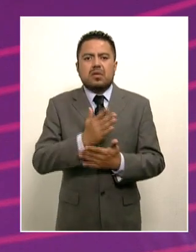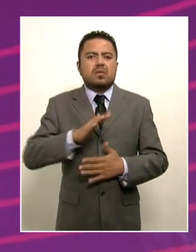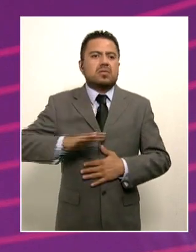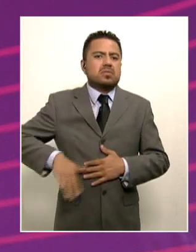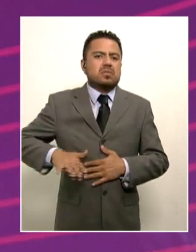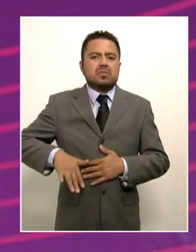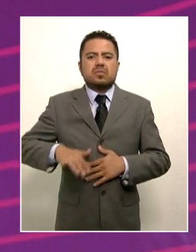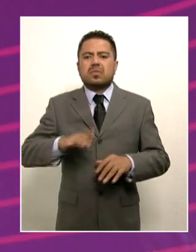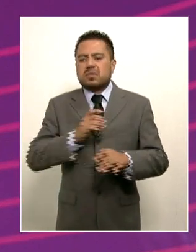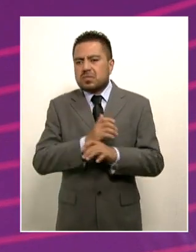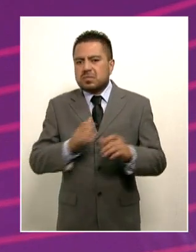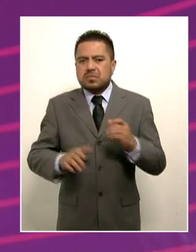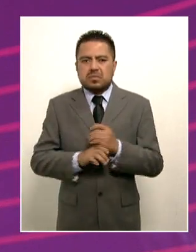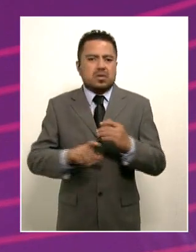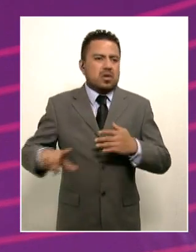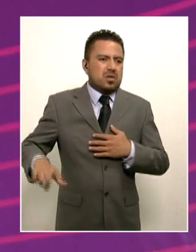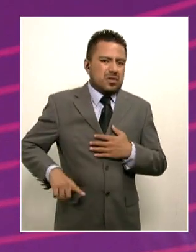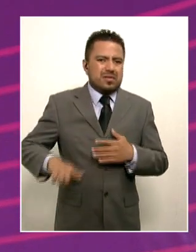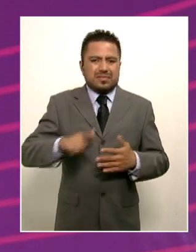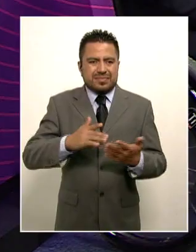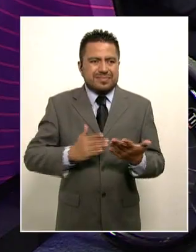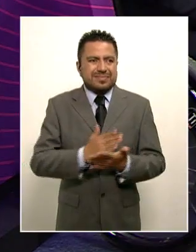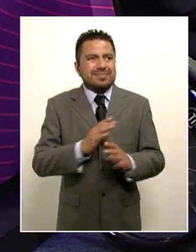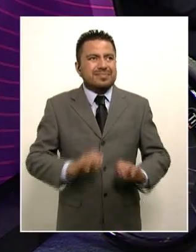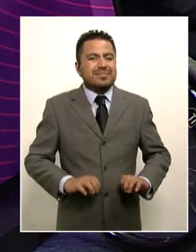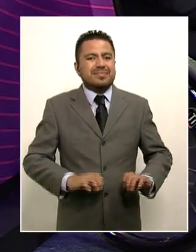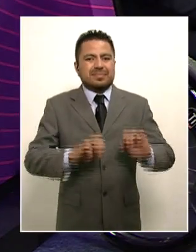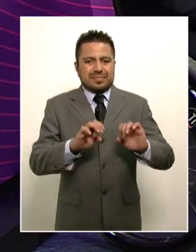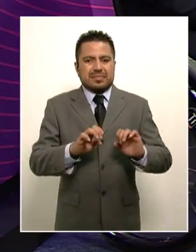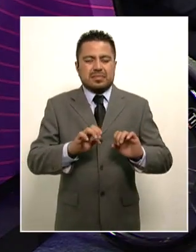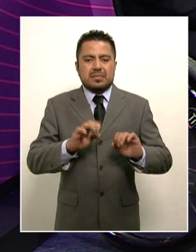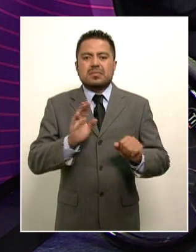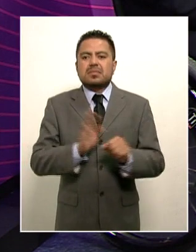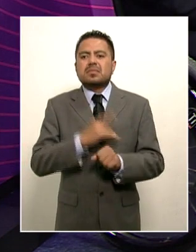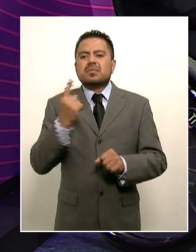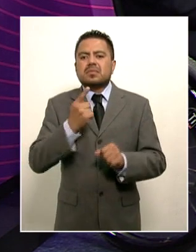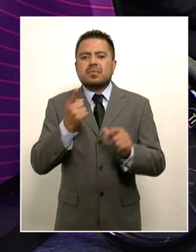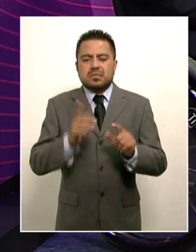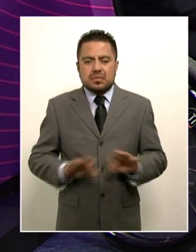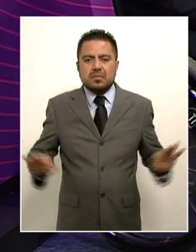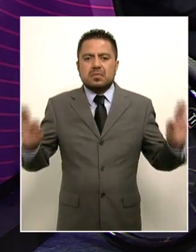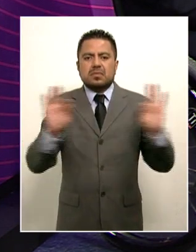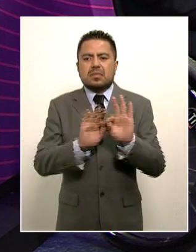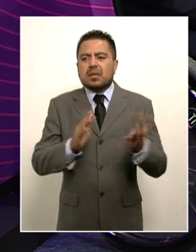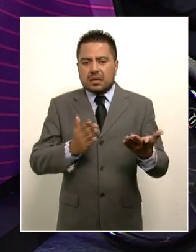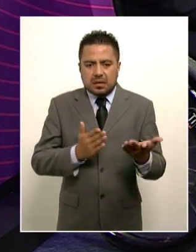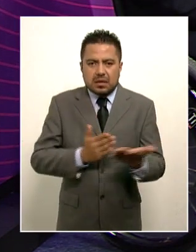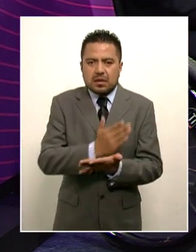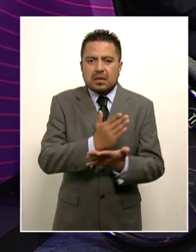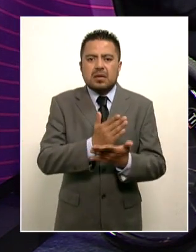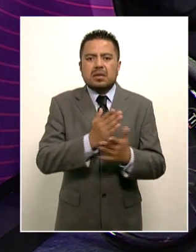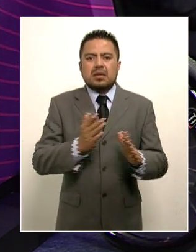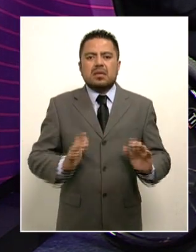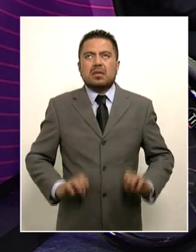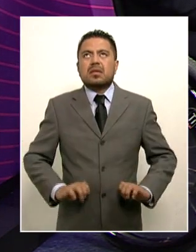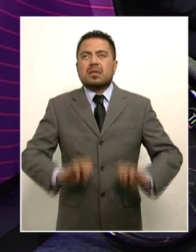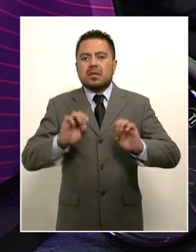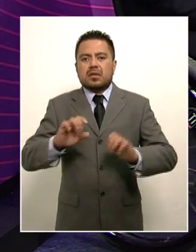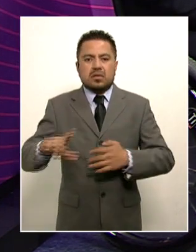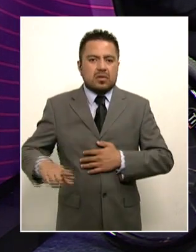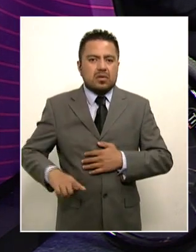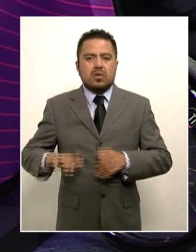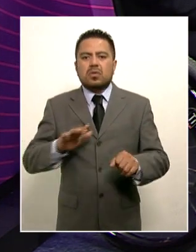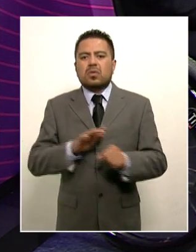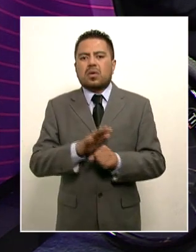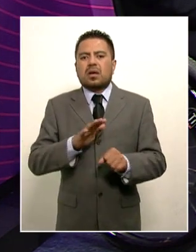los inmuebles gubernamentales, ¿no? Por lo menos. ¿Por qué es importante el acceso a los inmuebles gubernamentales y cuál